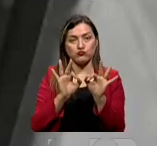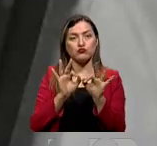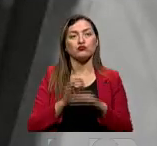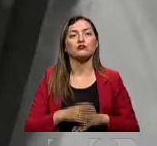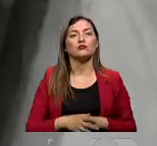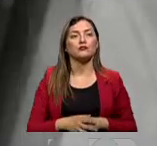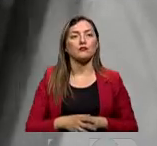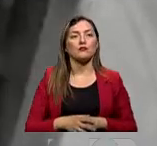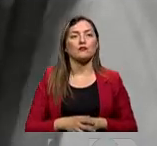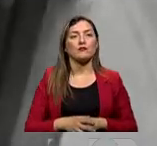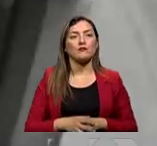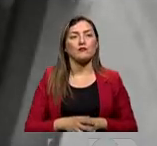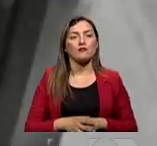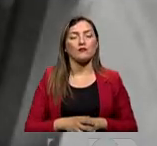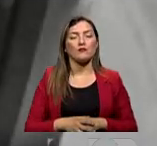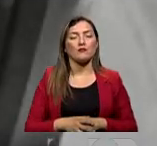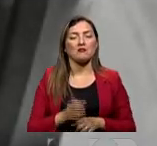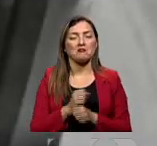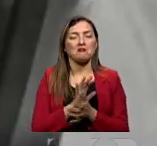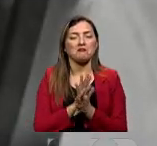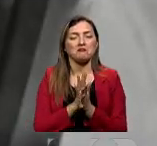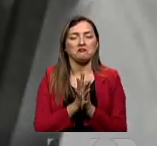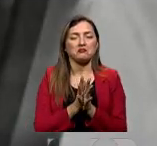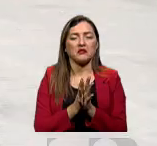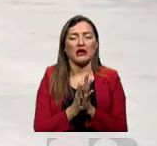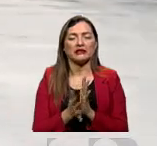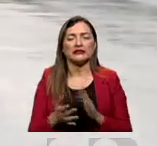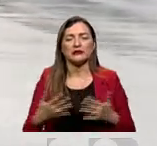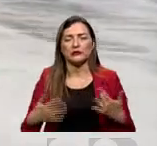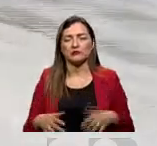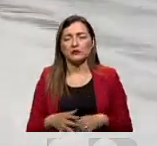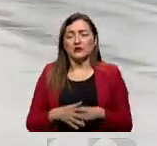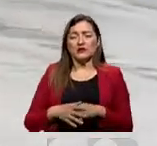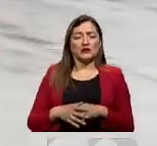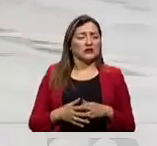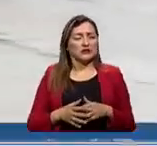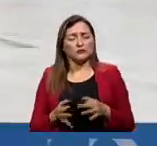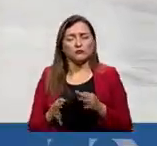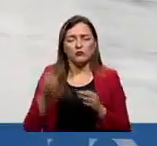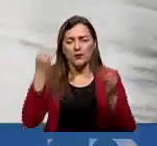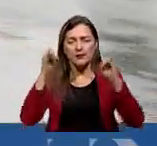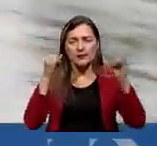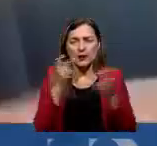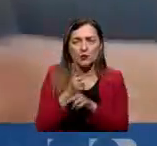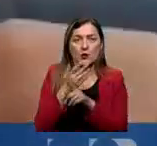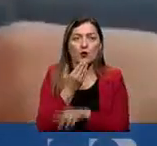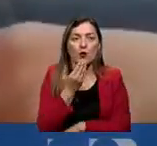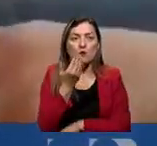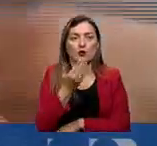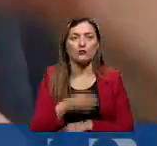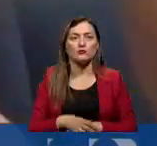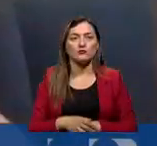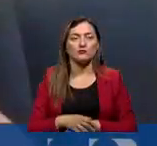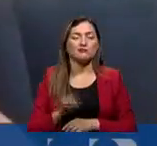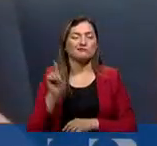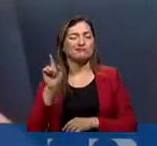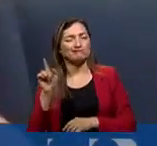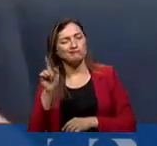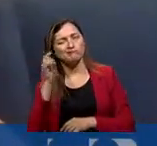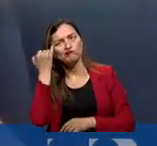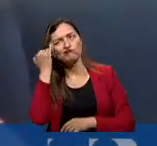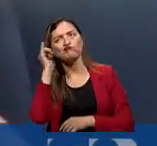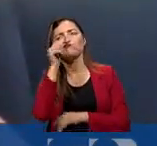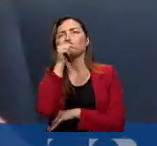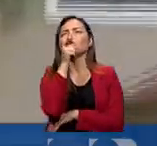paradójicamente la inseguridad es una poderosa motivación para buscar formas creativas de cuidarse y fue eso lo que